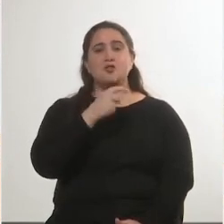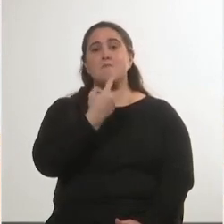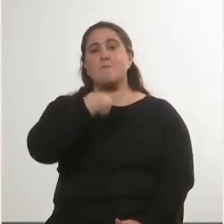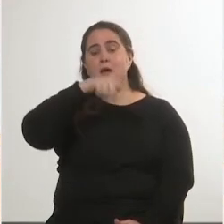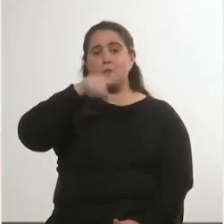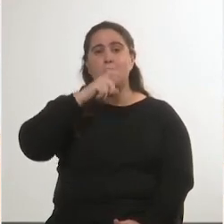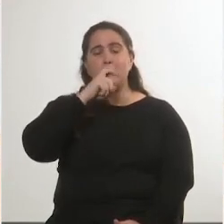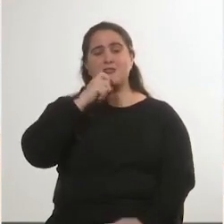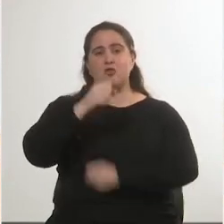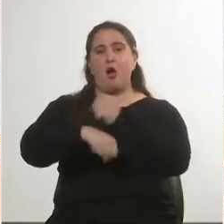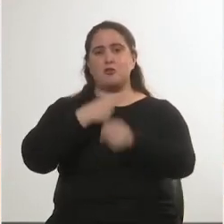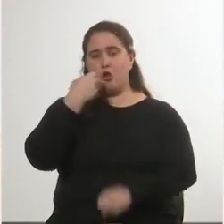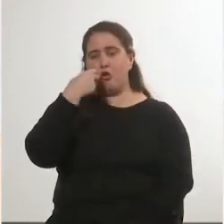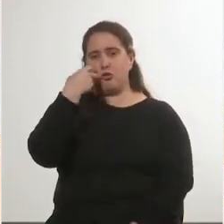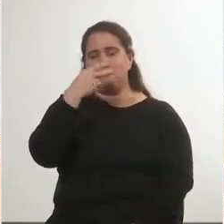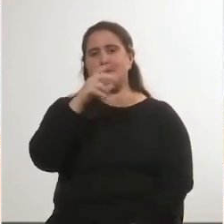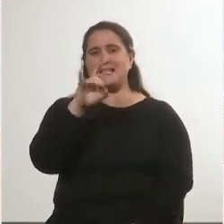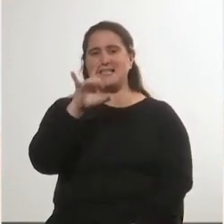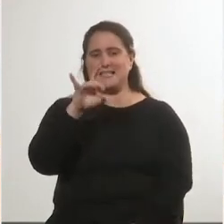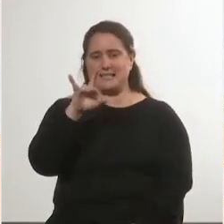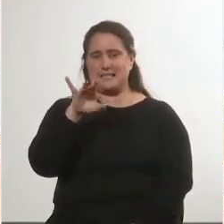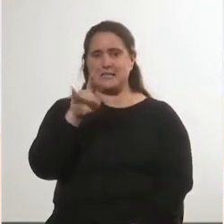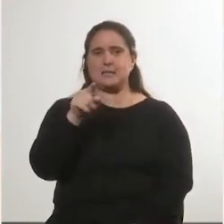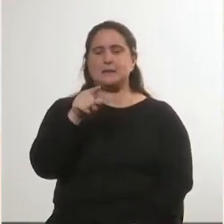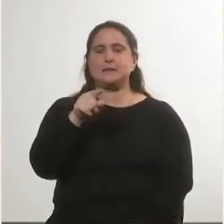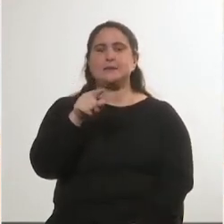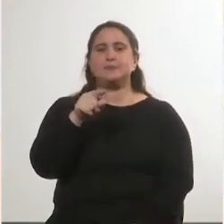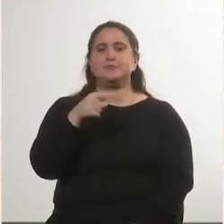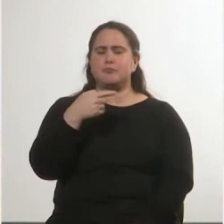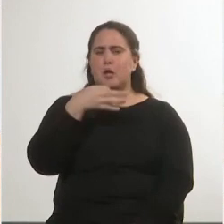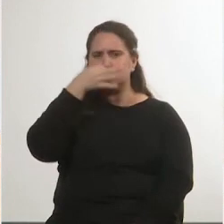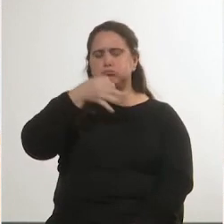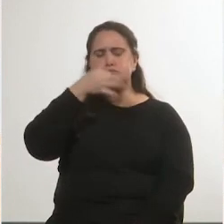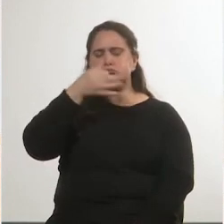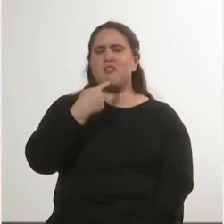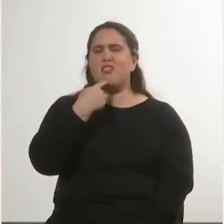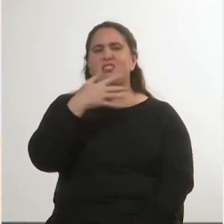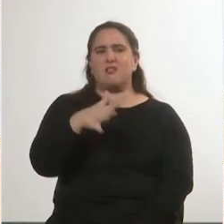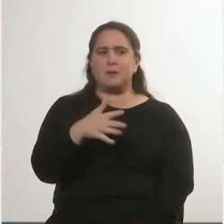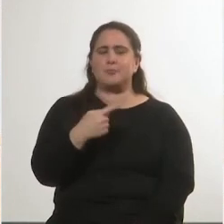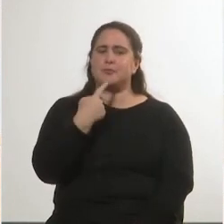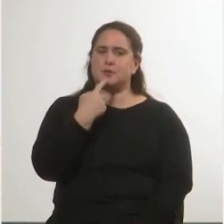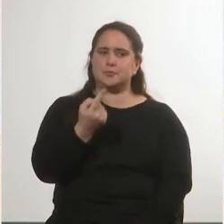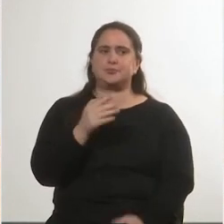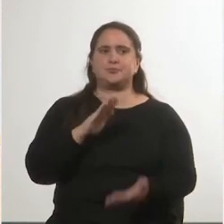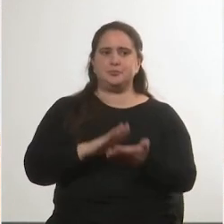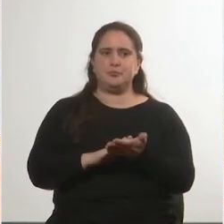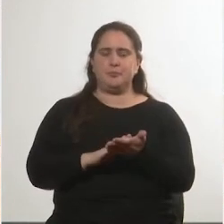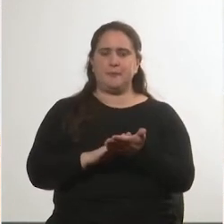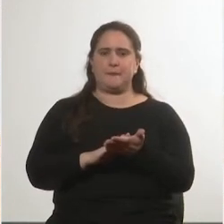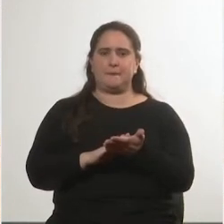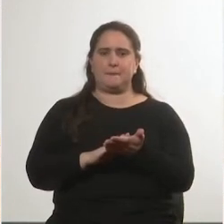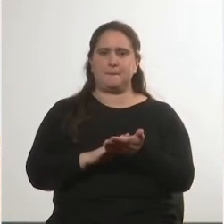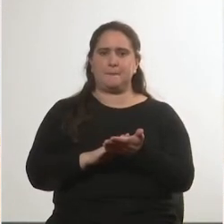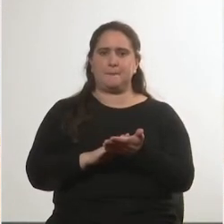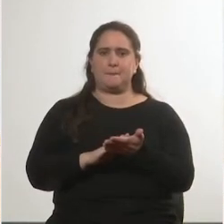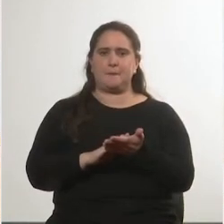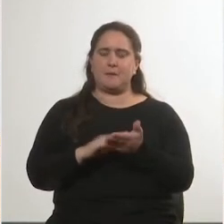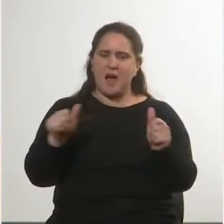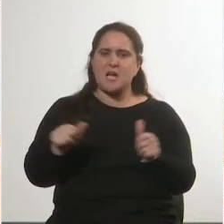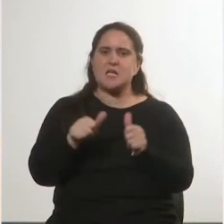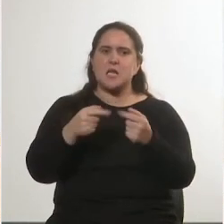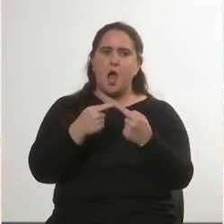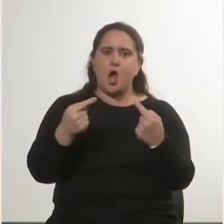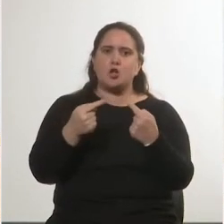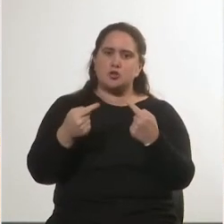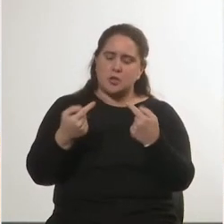1 de marzo del año 2015, entre las cosas que dijo, habló que realizaremos